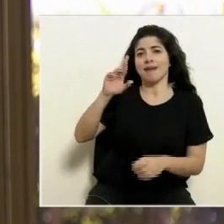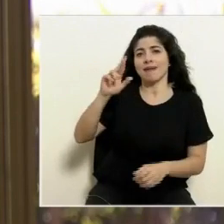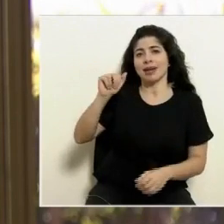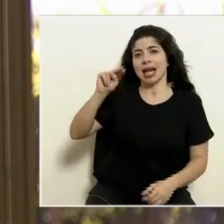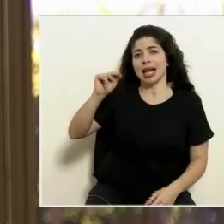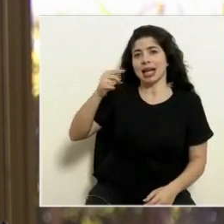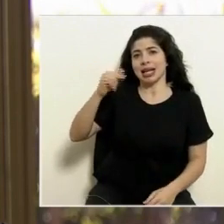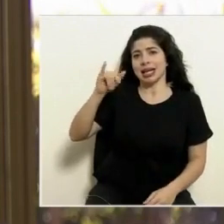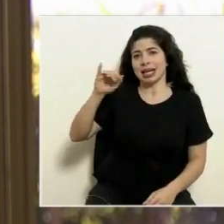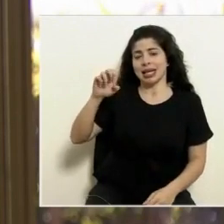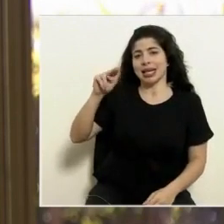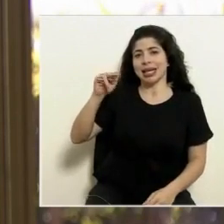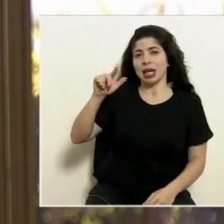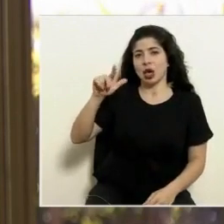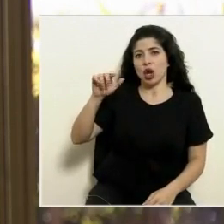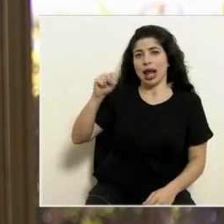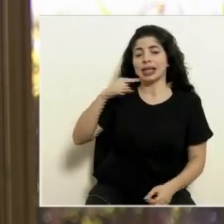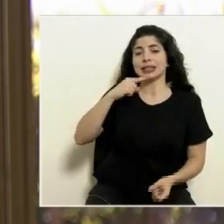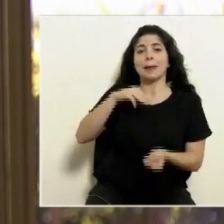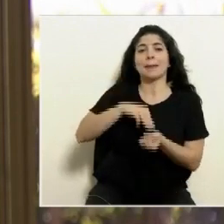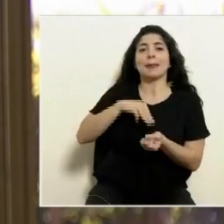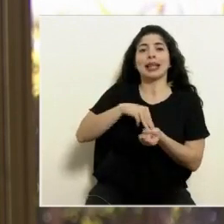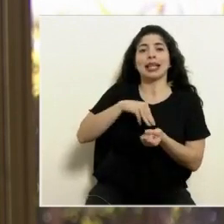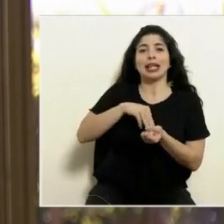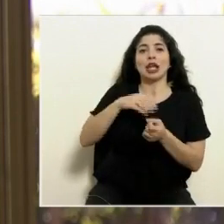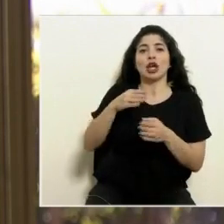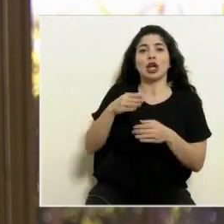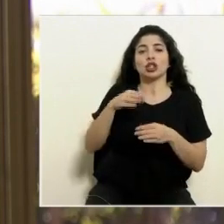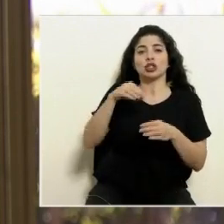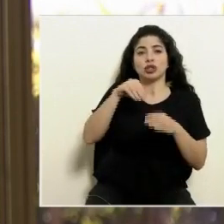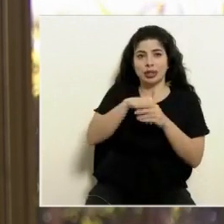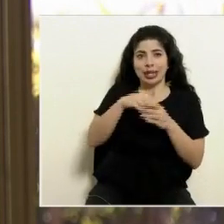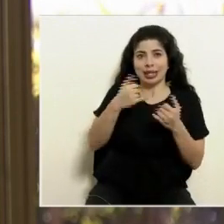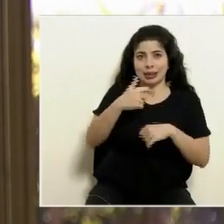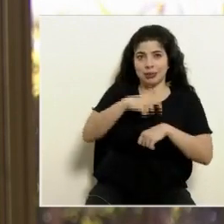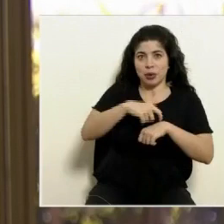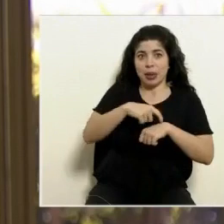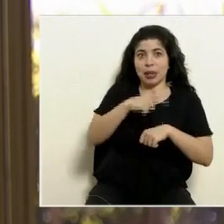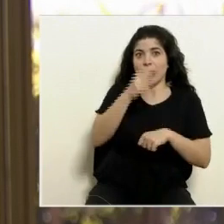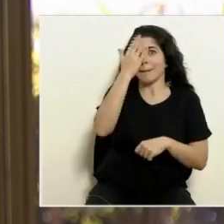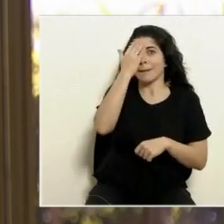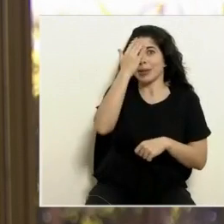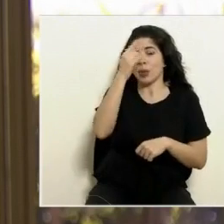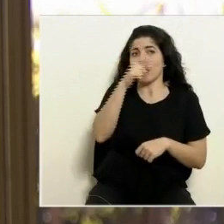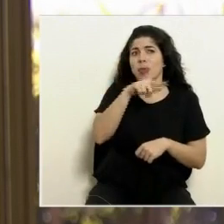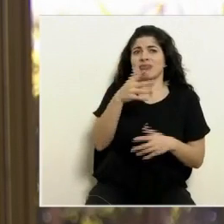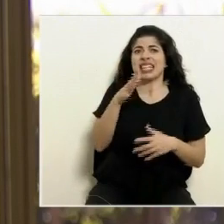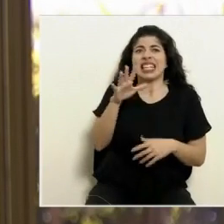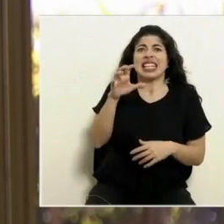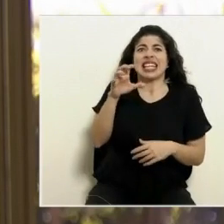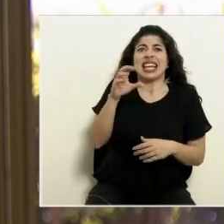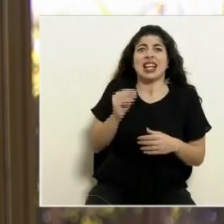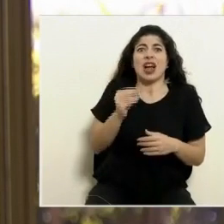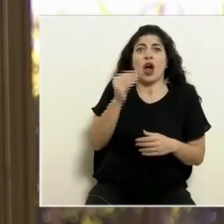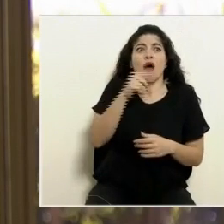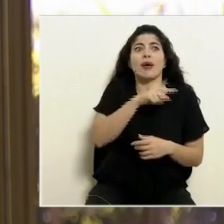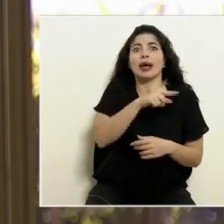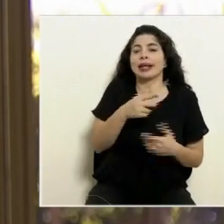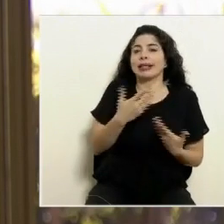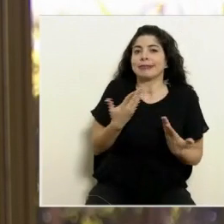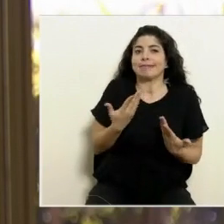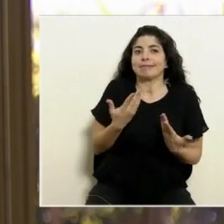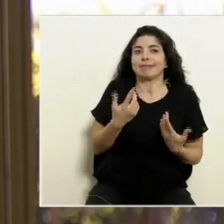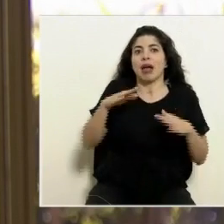el tema de los médicos interinos. Ellos están preocupados porque estos jóvenes, son al menos unos 500, están faltando de